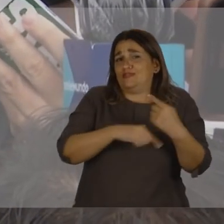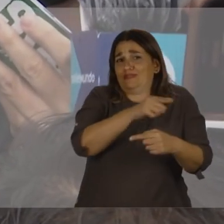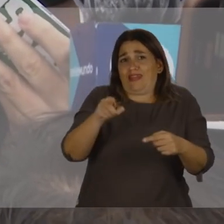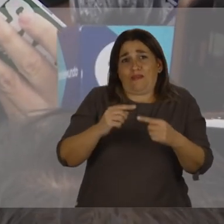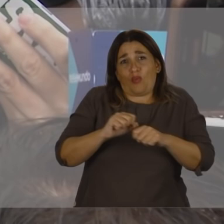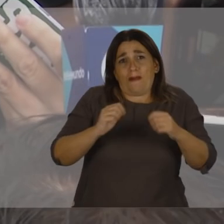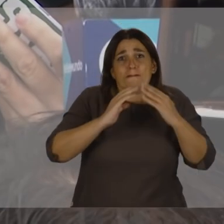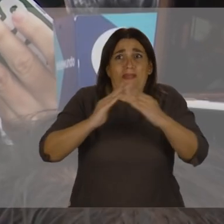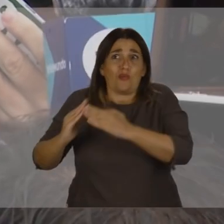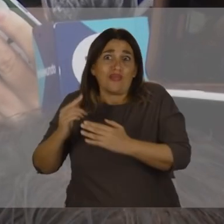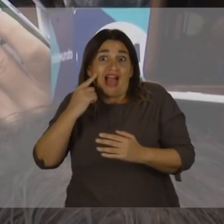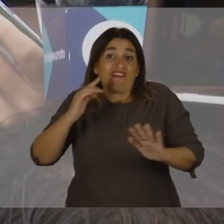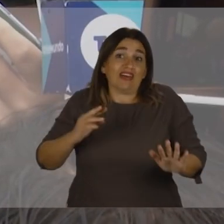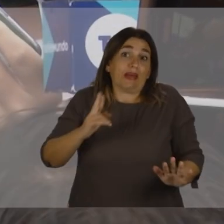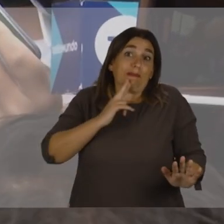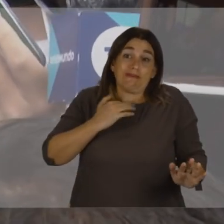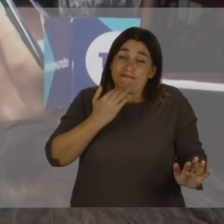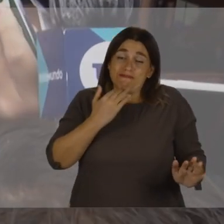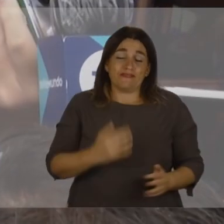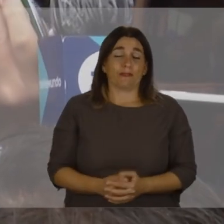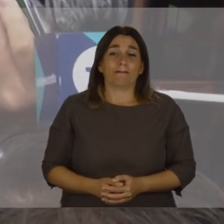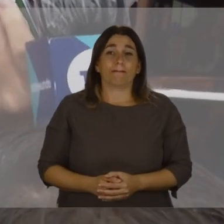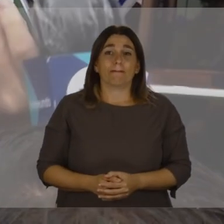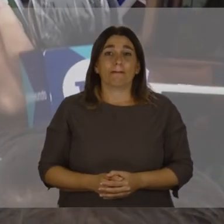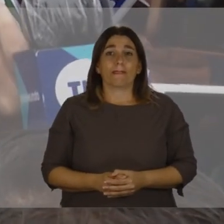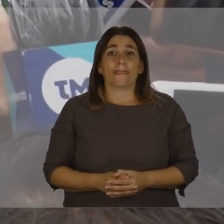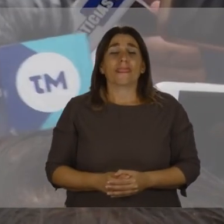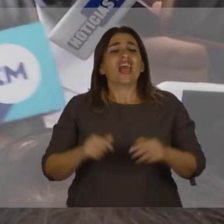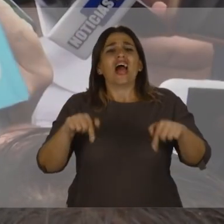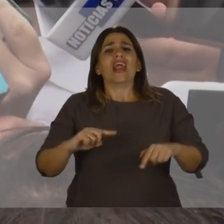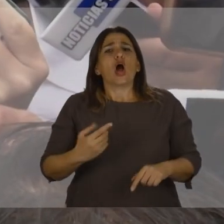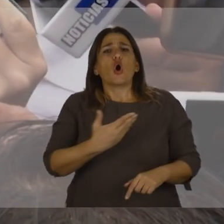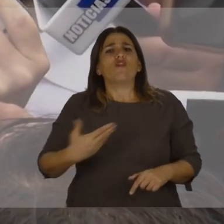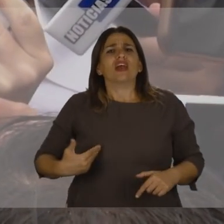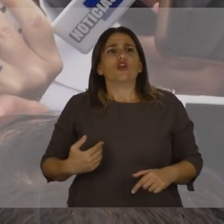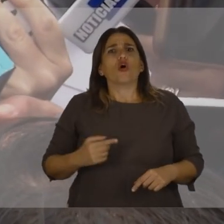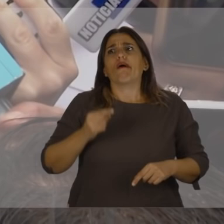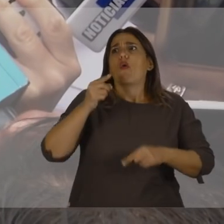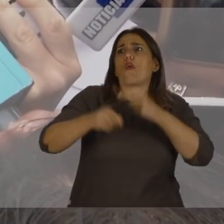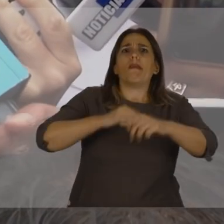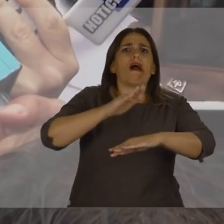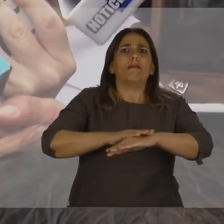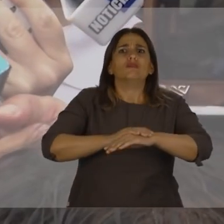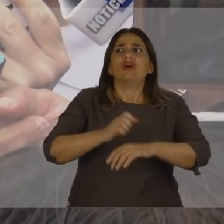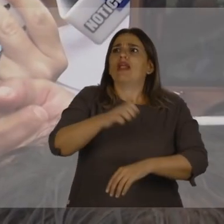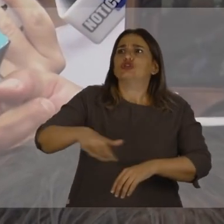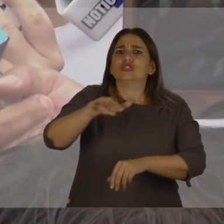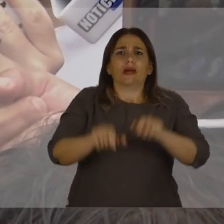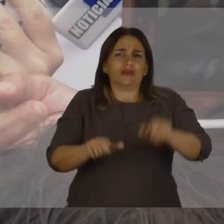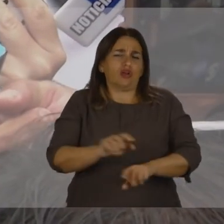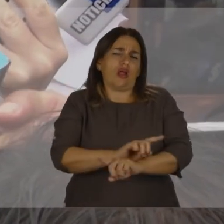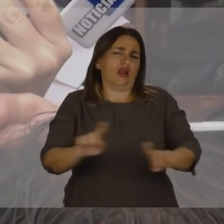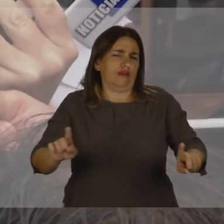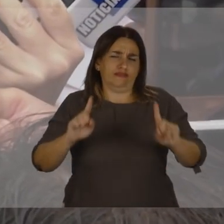los brazos? Es decir, ¿cuál es el razonamiento? Si hay algo que no va a hacer este gobierno es echarle la culpa a la gente. Simplemente es una